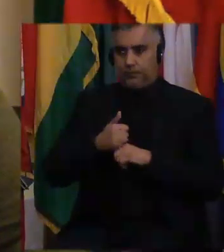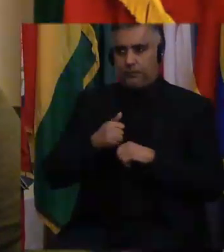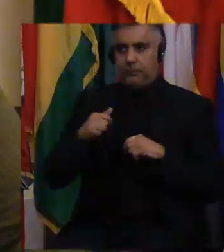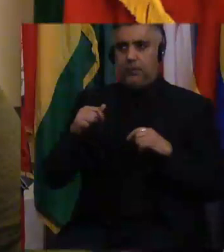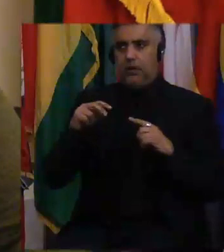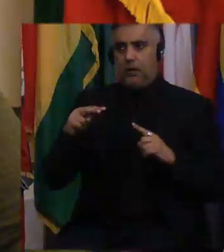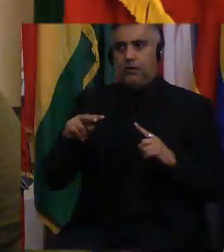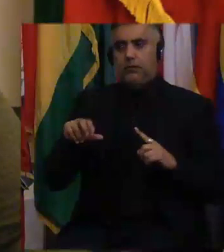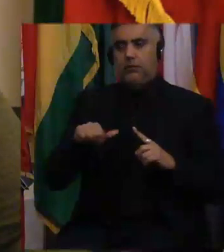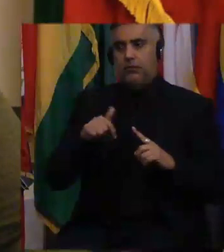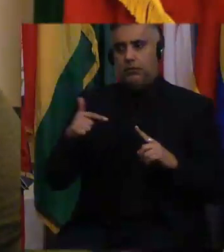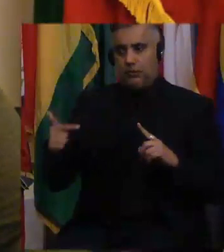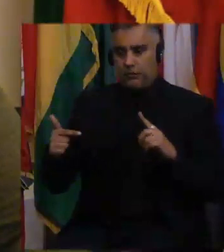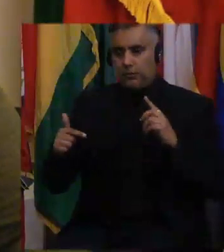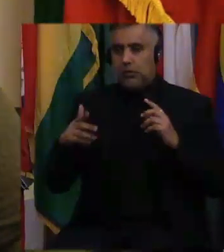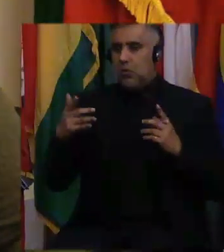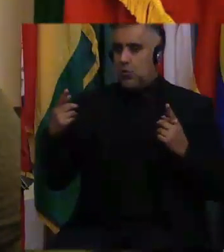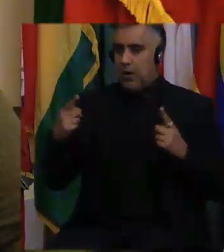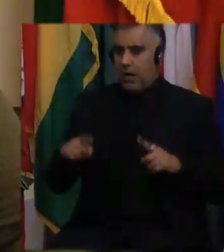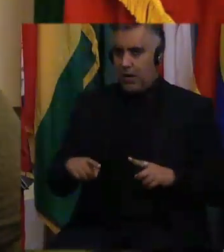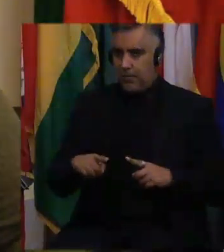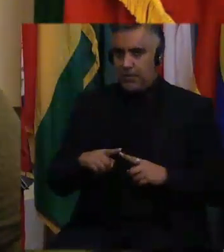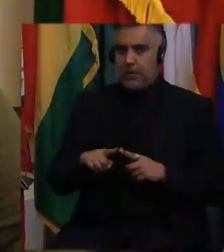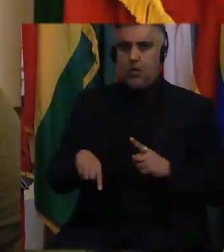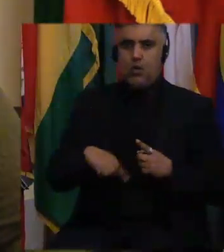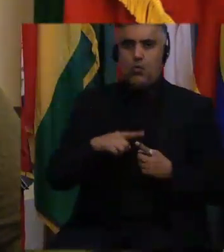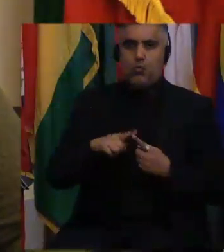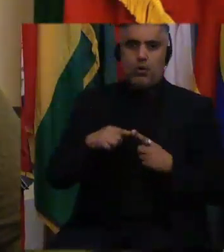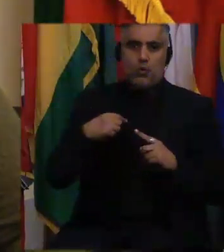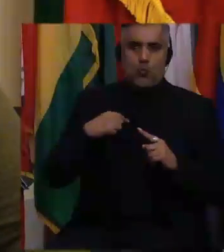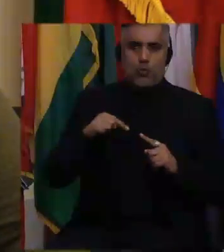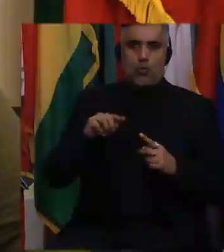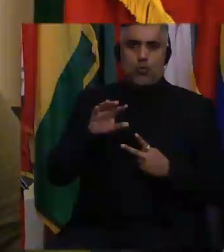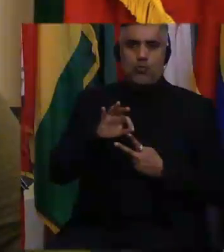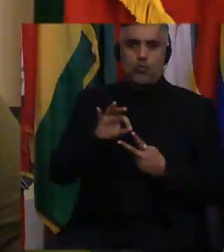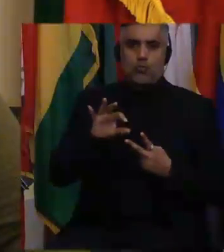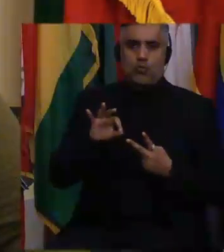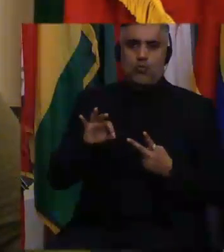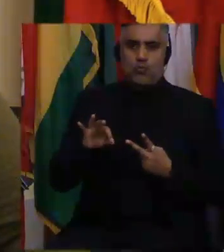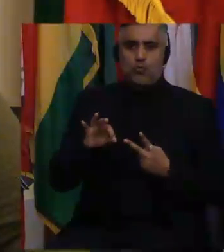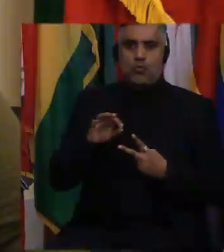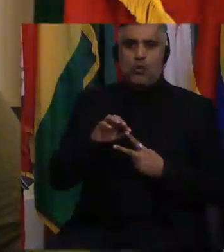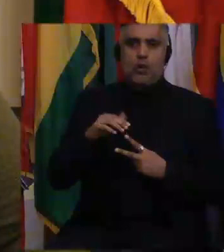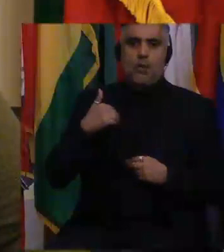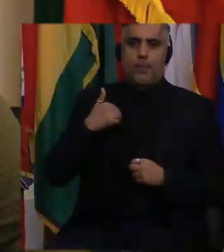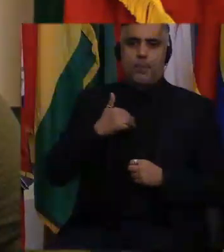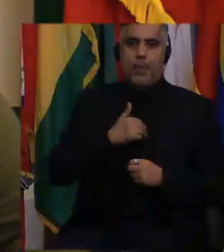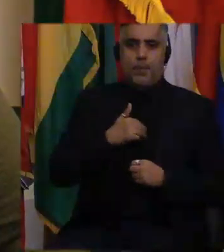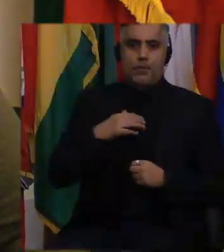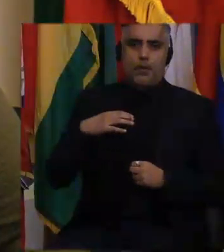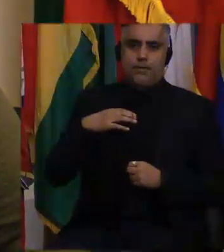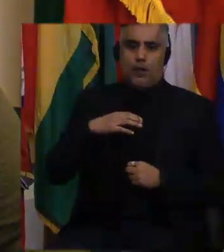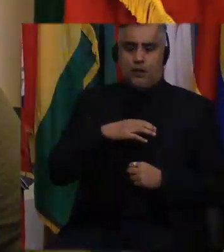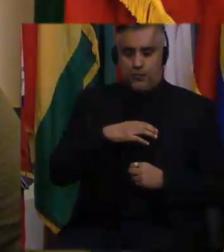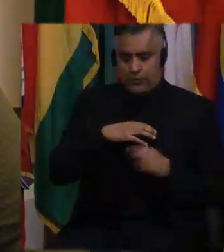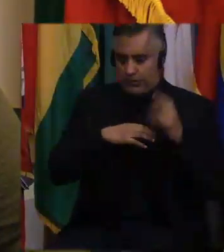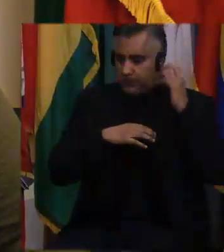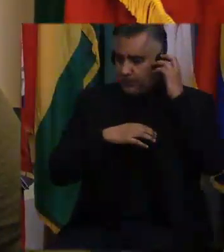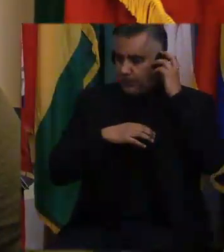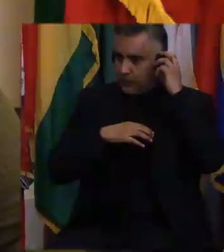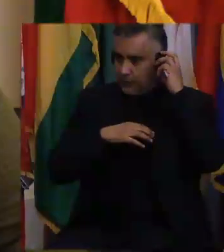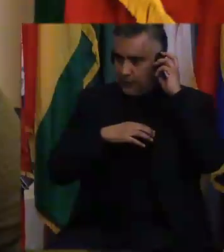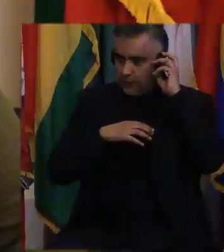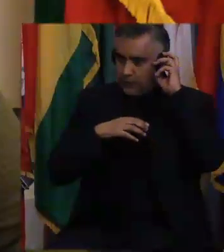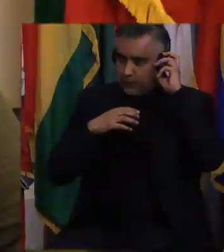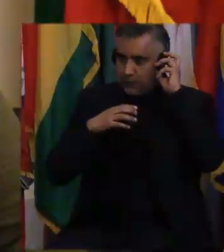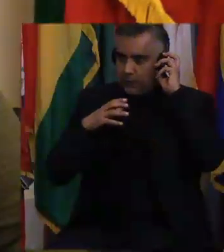pasa? Que cuando vamos a elegir los diputados, o sea, como se eligen provincialmente, los partidos lo que hacen